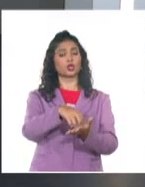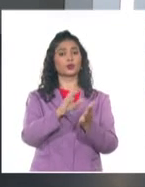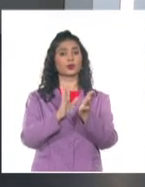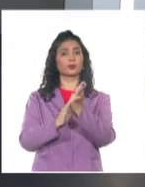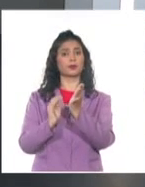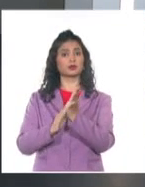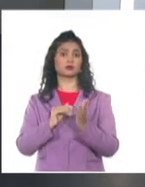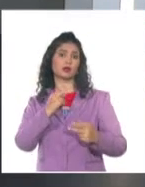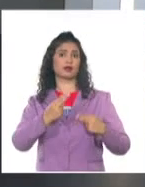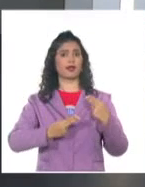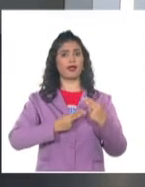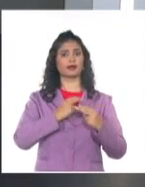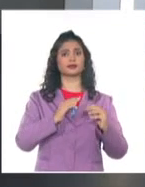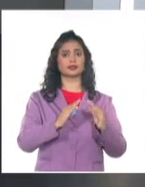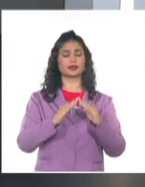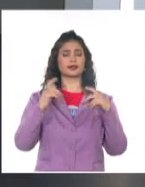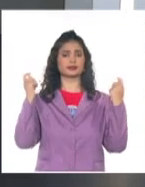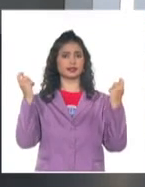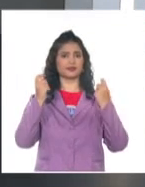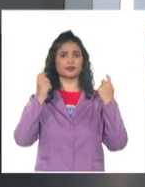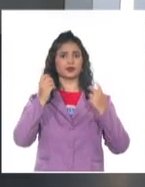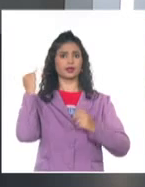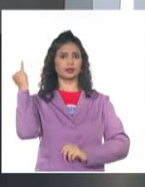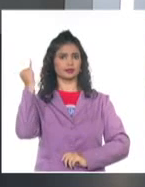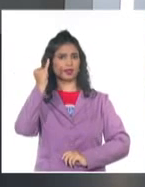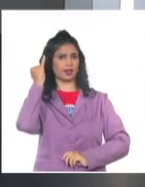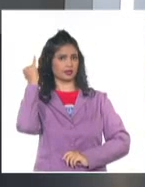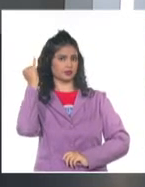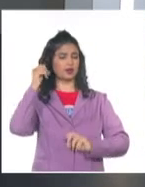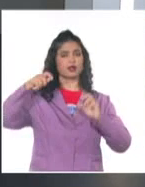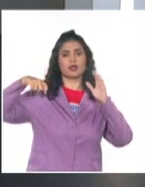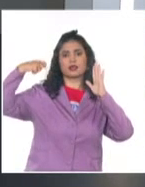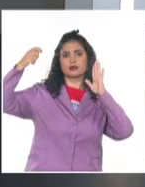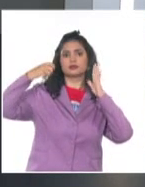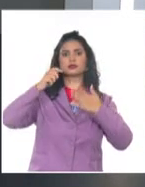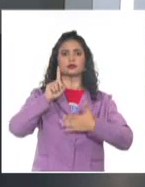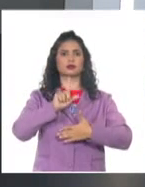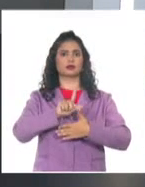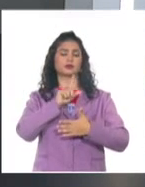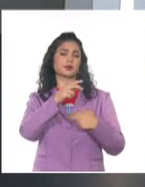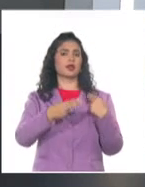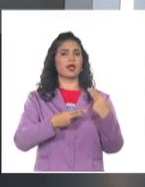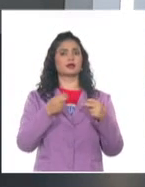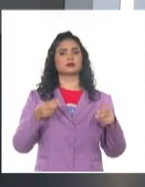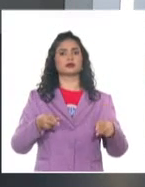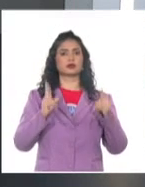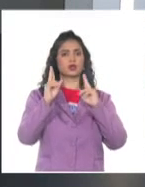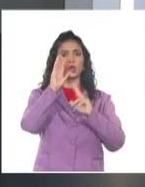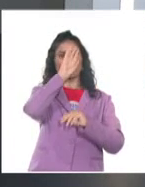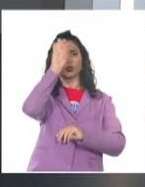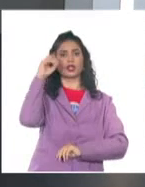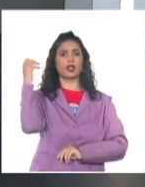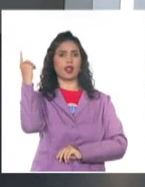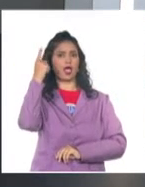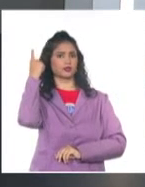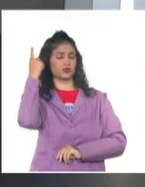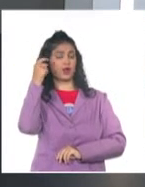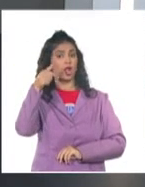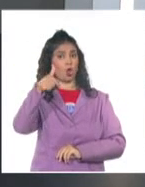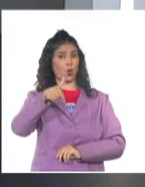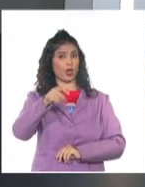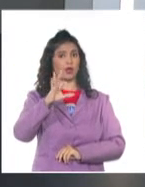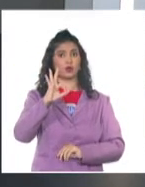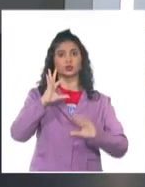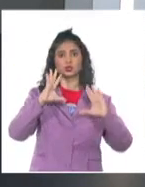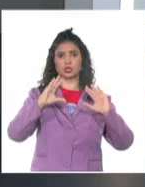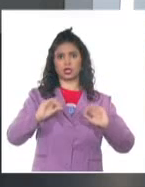Casa del Festival Internacional del Nuevo Cine Latinoamericano en los jardines del Hotel Nacional de Cuba exhibirá este jueves a las 8 de la noche,